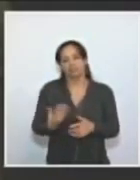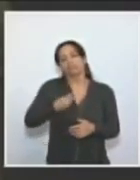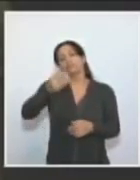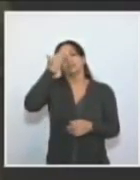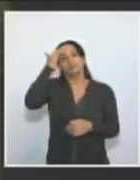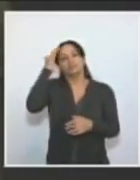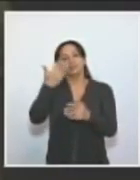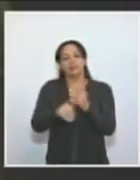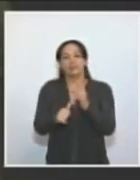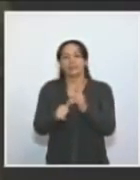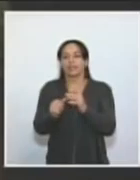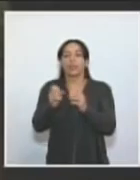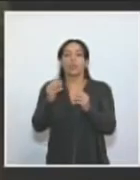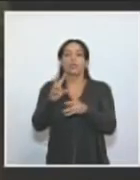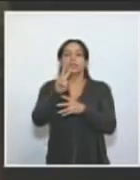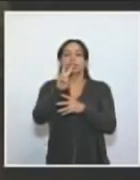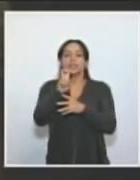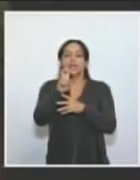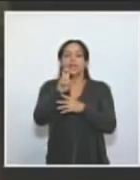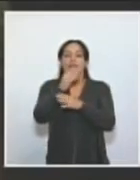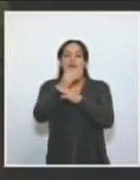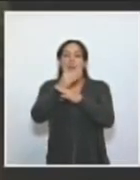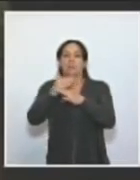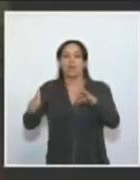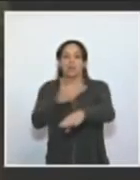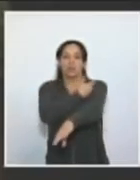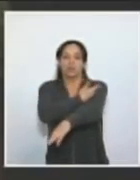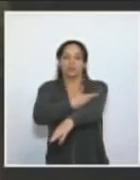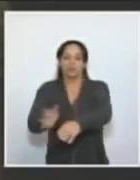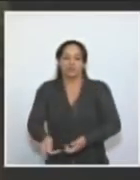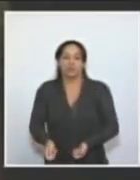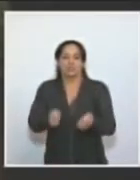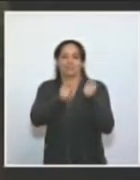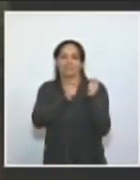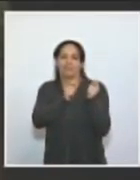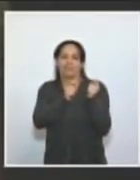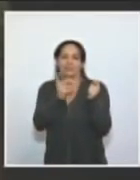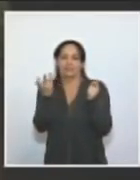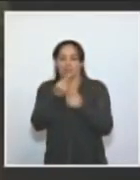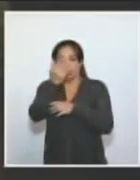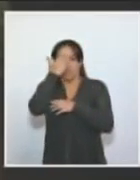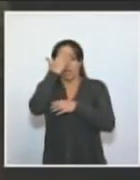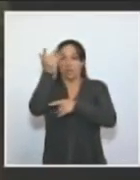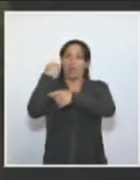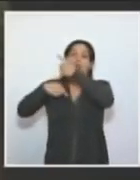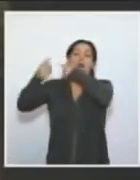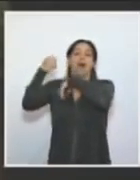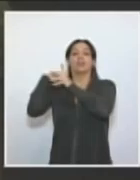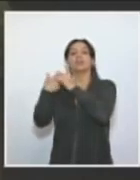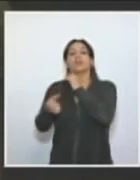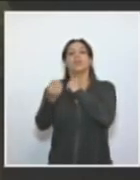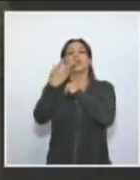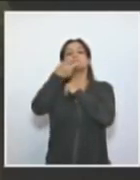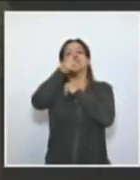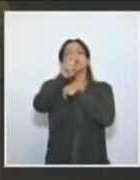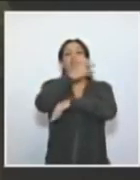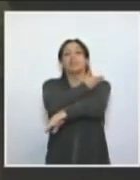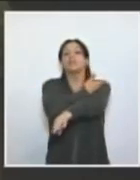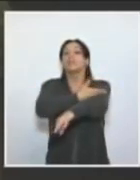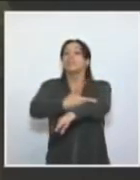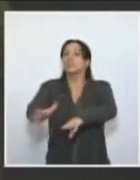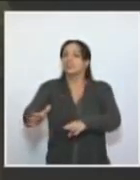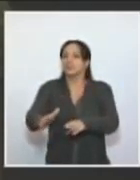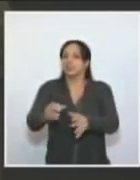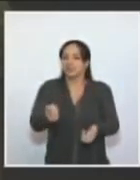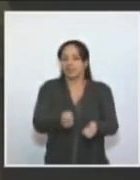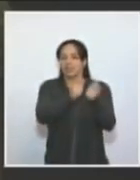encima de 7.5 millones de sacos, y recordemos que en Colombia se alcanzaron a producir unos 17 millones de sacos.